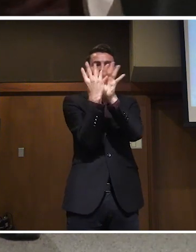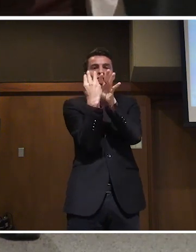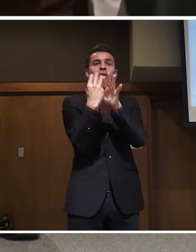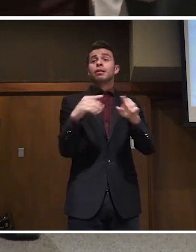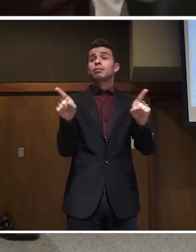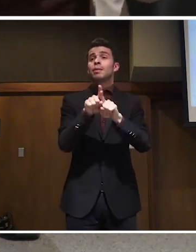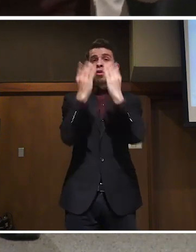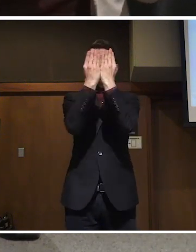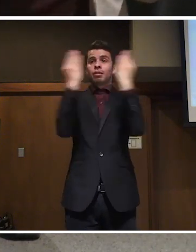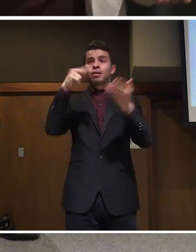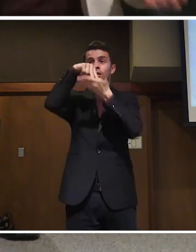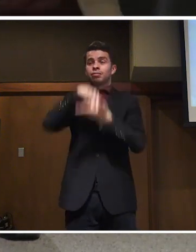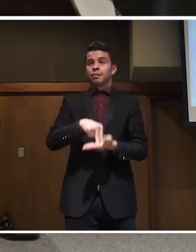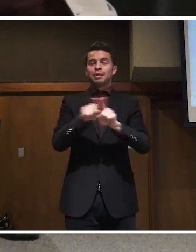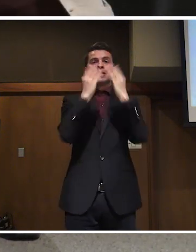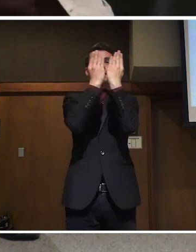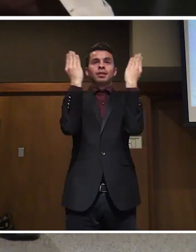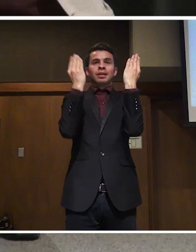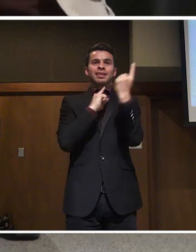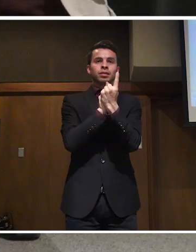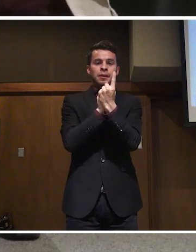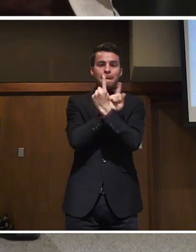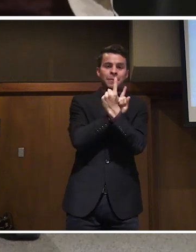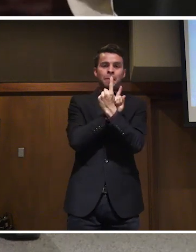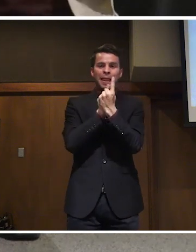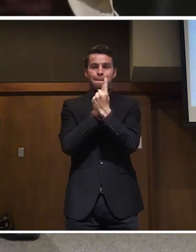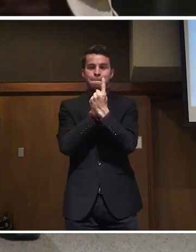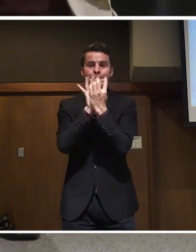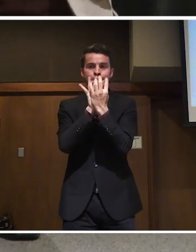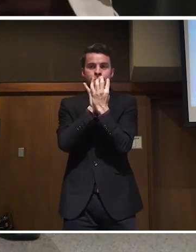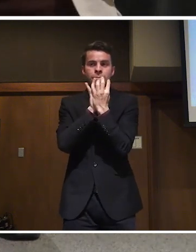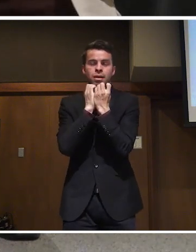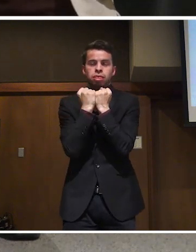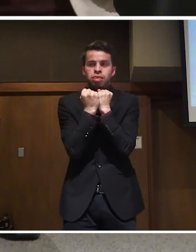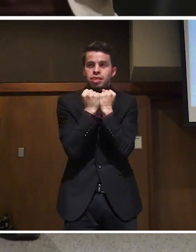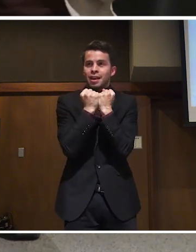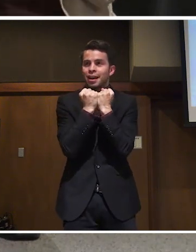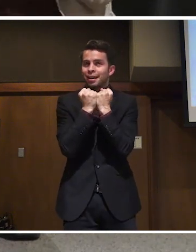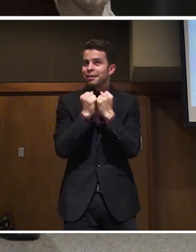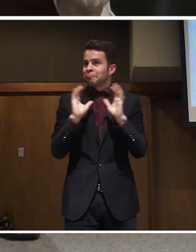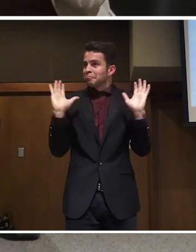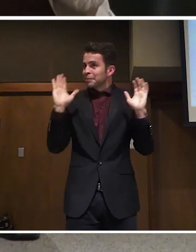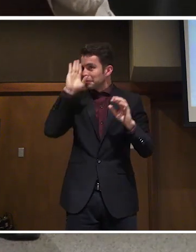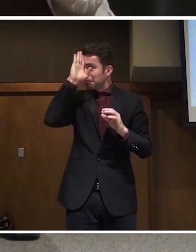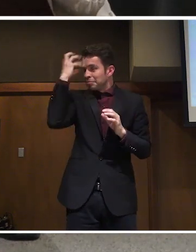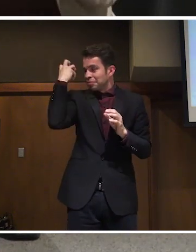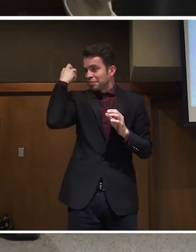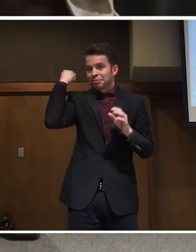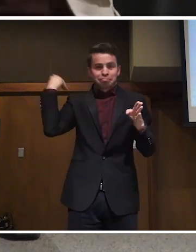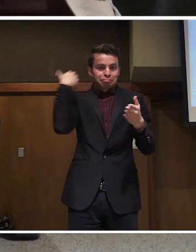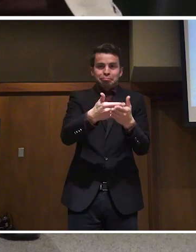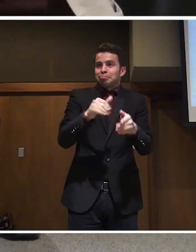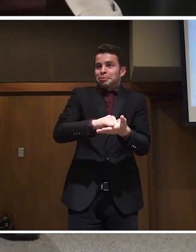los ascensores también. Y si nosotros nos vamos a muchos otros rasgos, este libro, esta obra